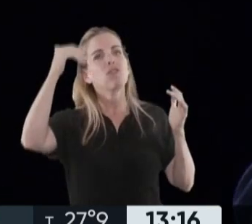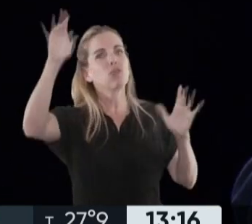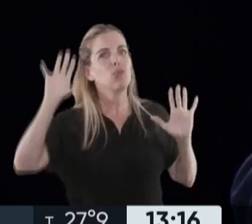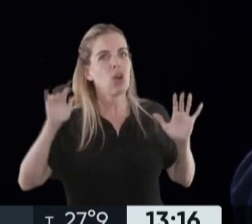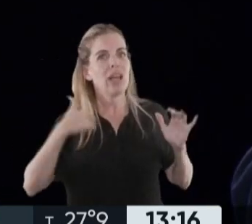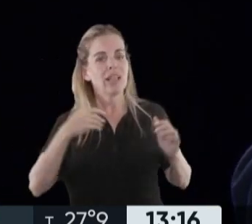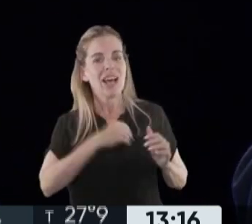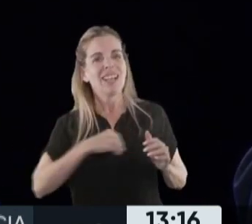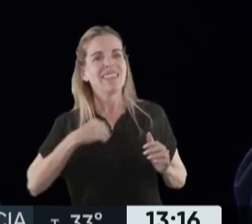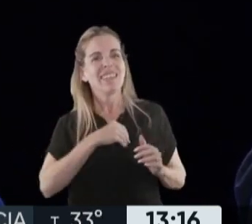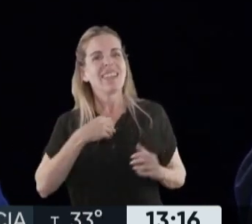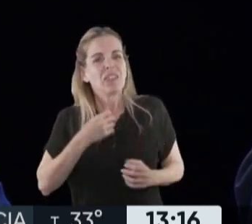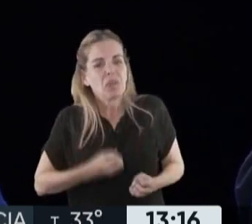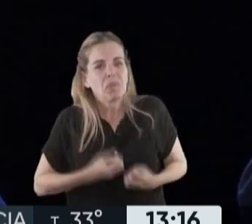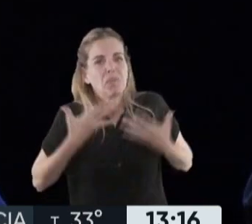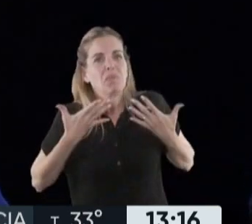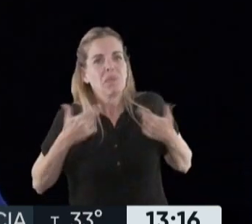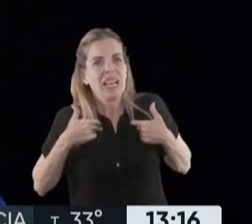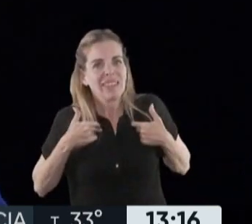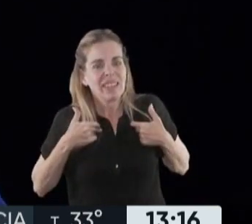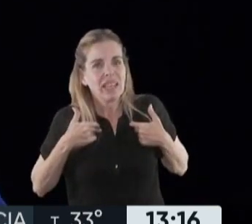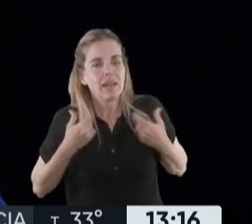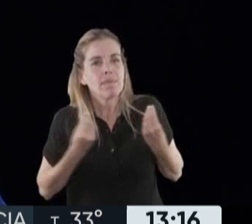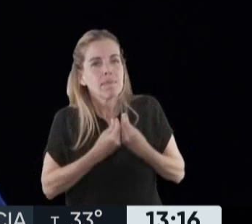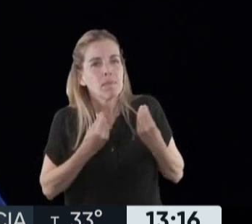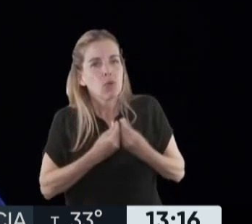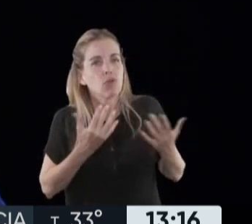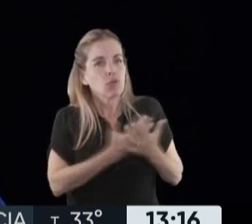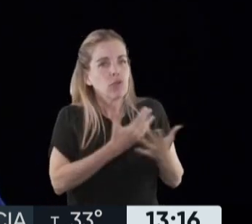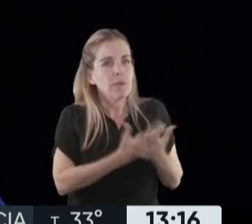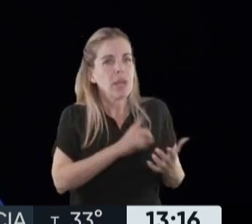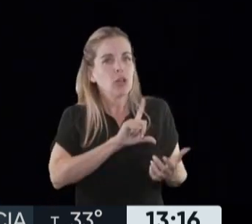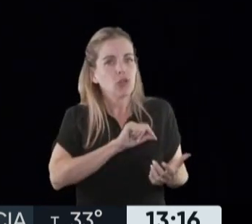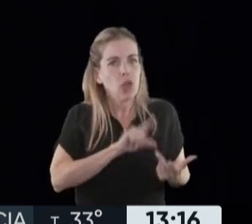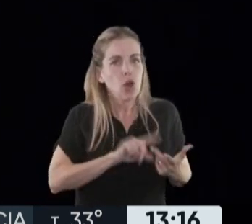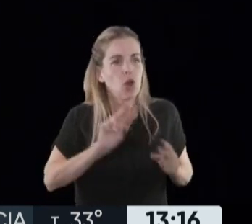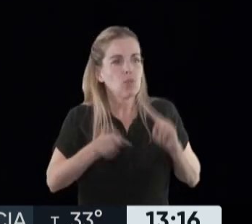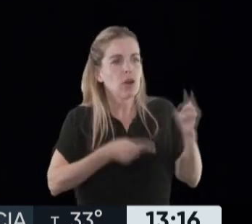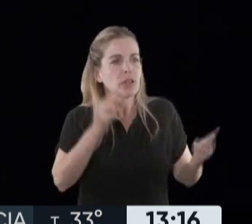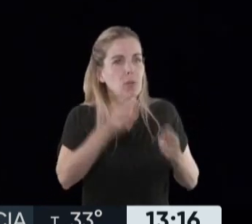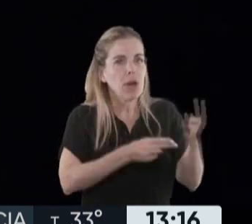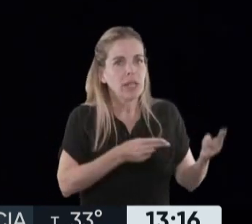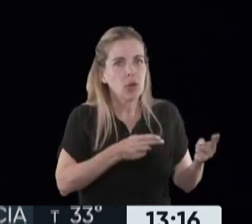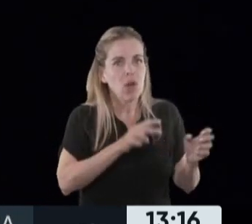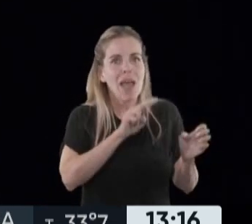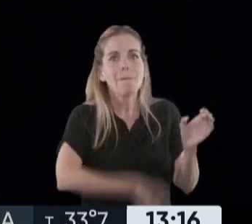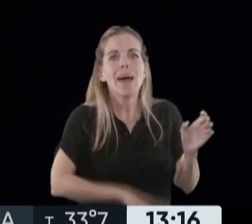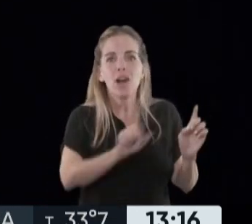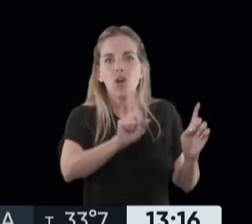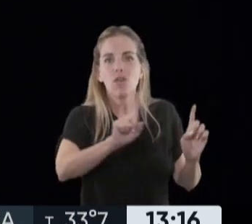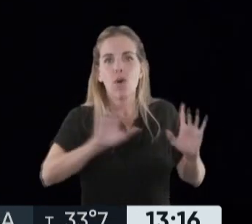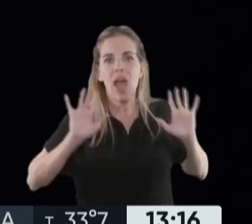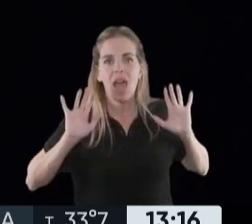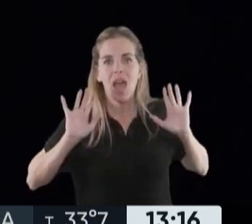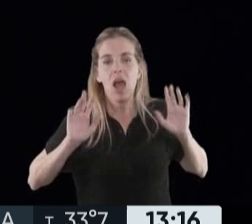yo, de que tanta muerte y tanta dolor no haya sido en vano, y podamos empezar a construir